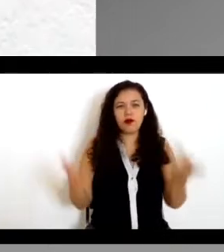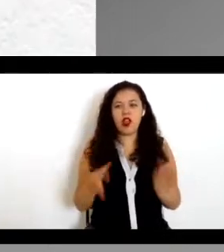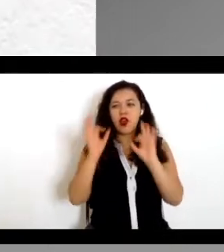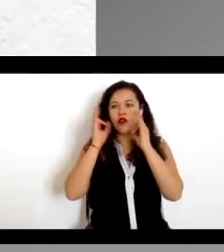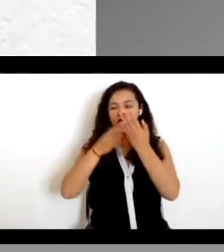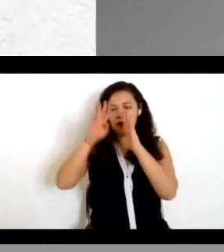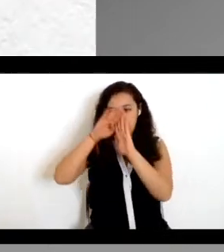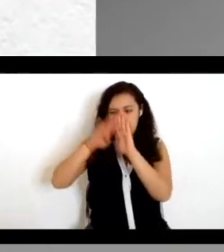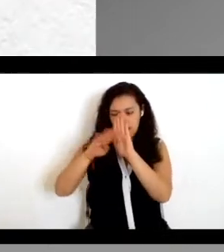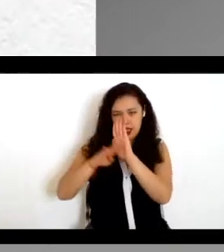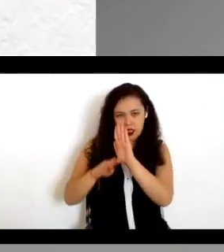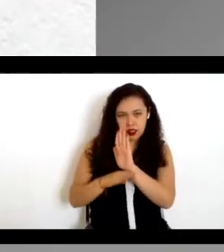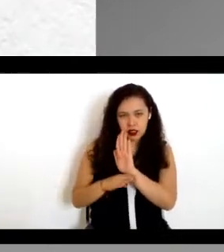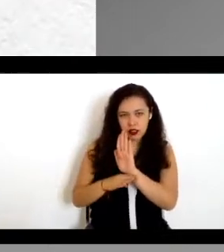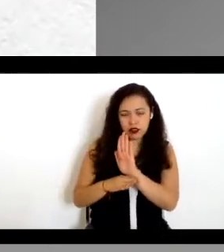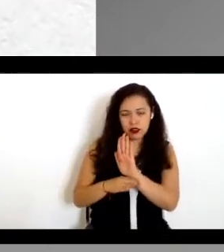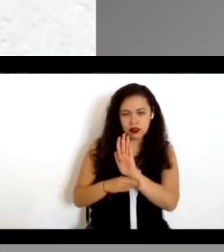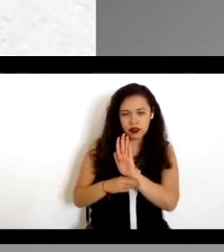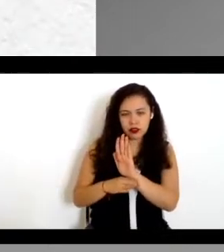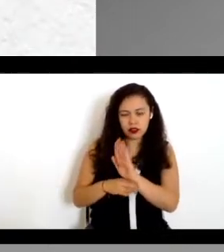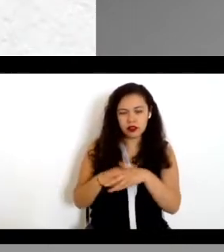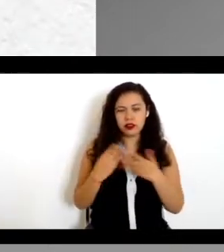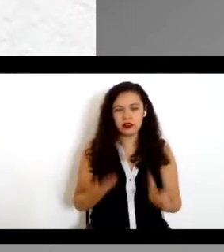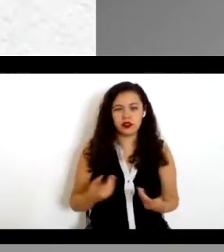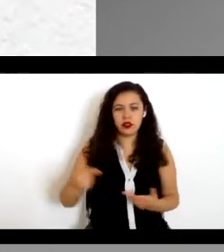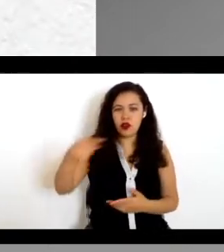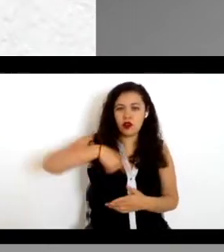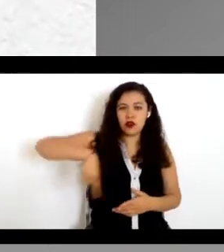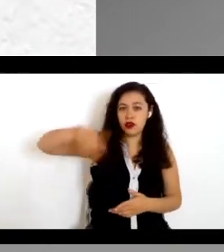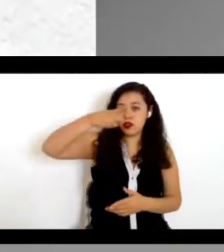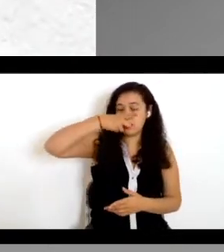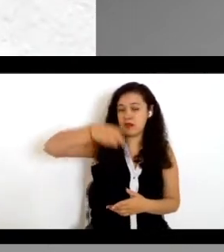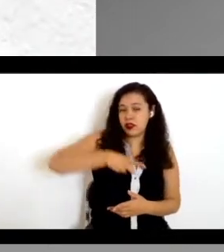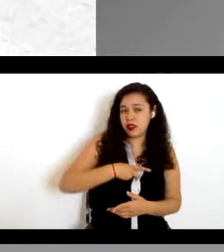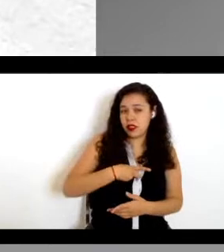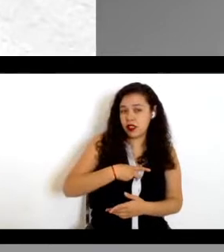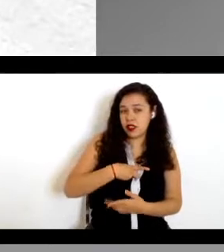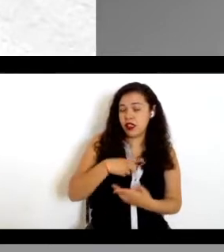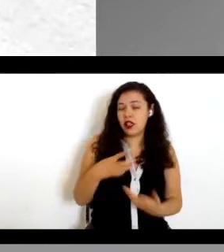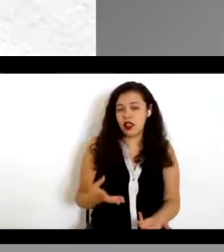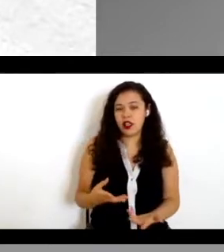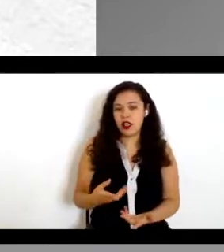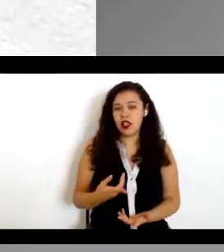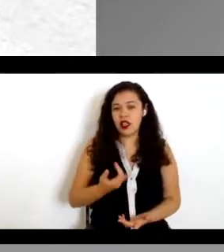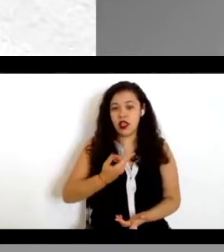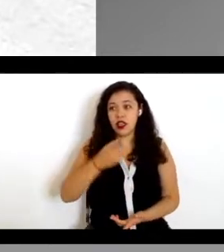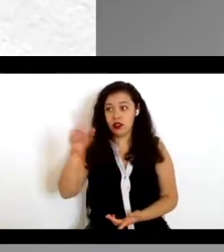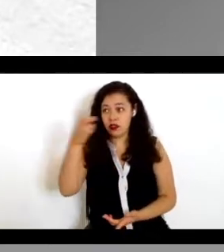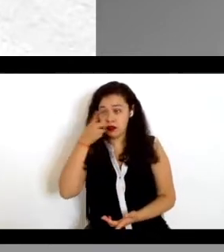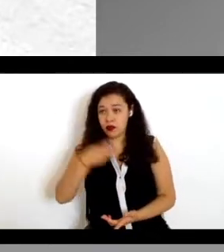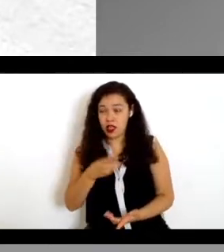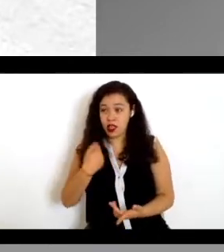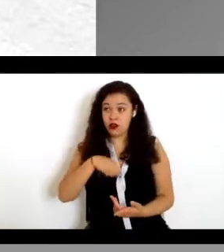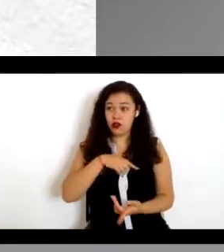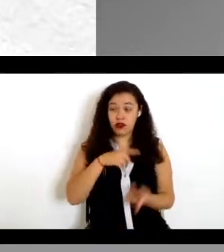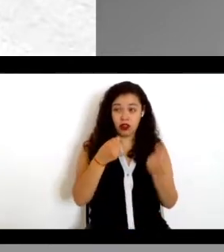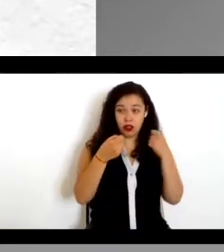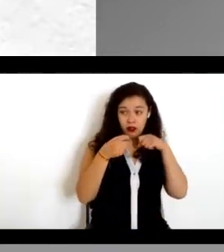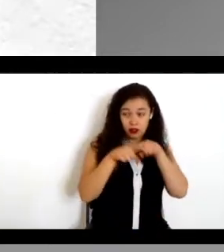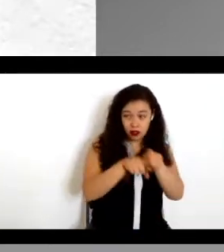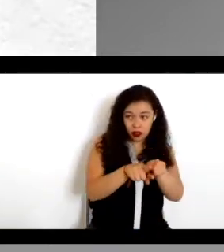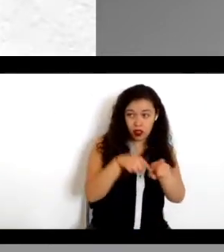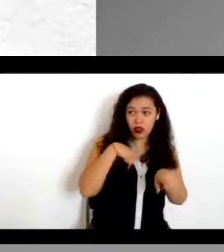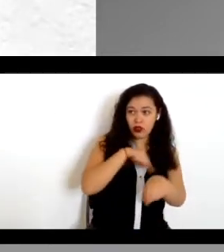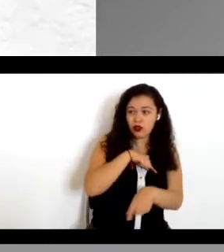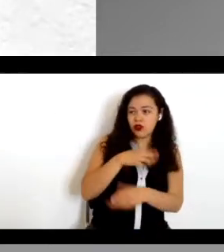a través de lo que ustedes nos indiquen, y nosotros al mismo tiempo hagamos esa propuesta